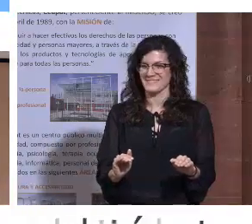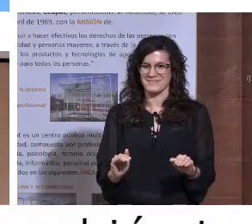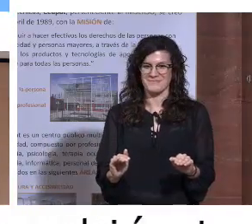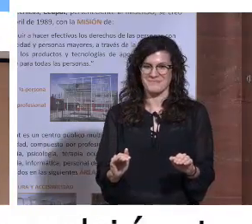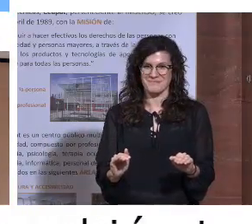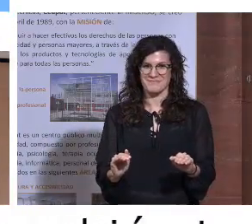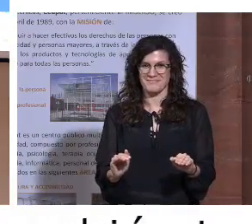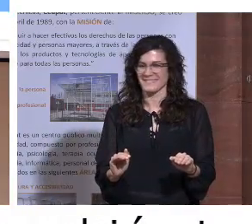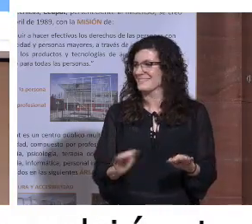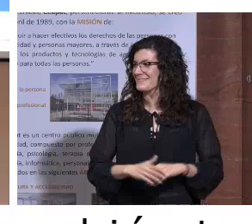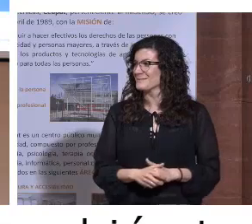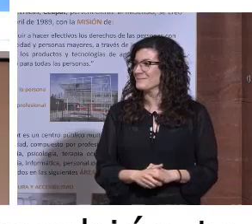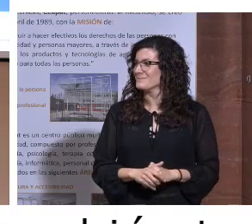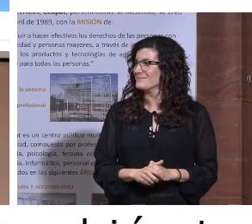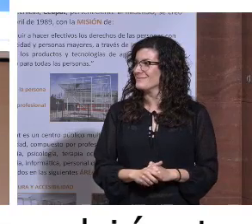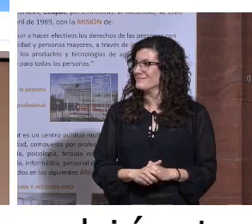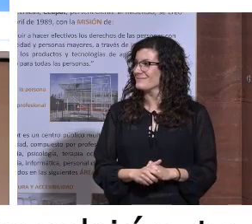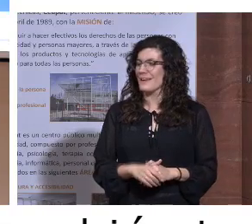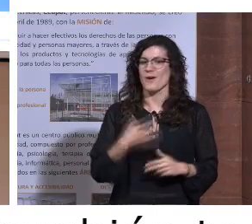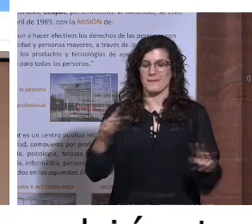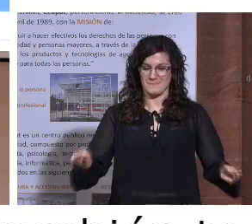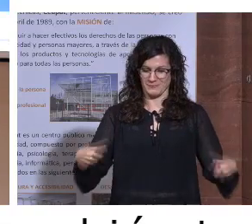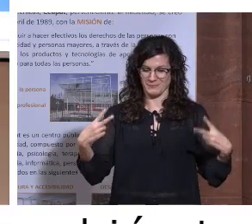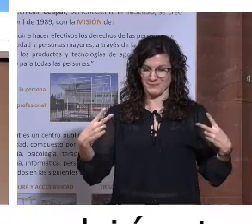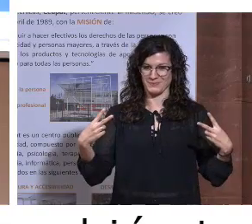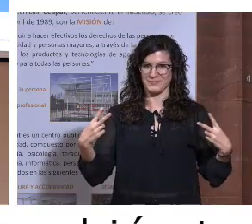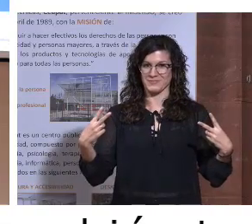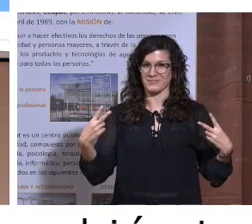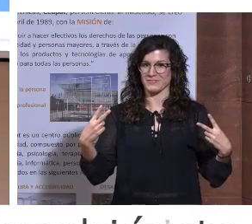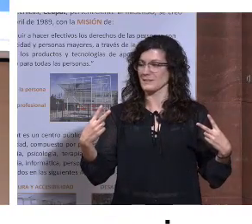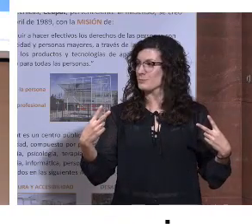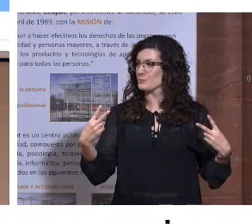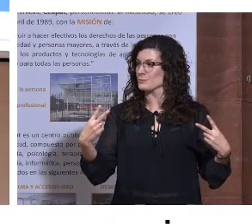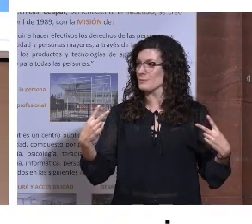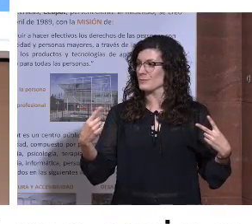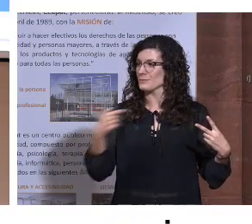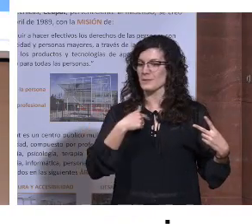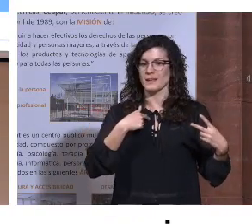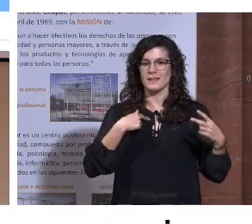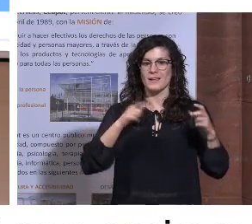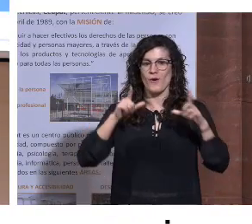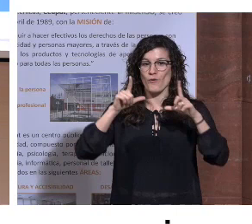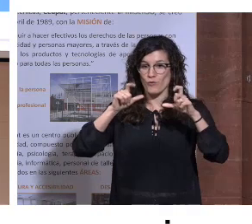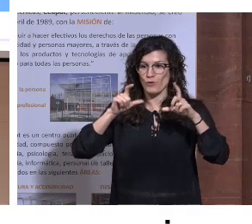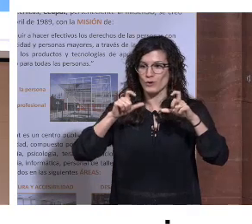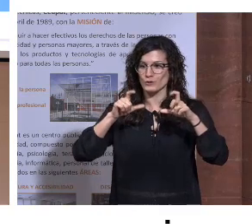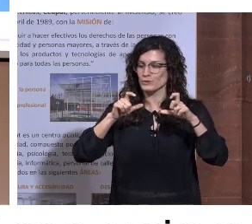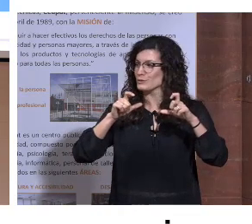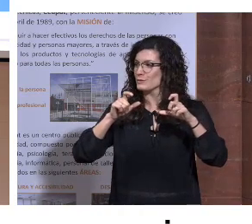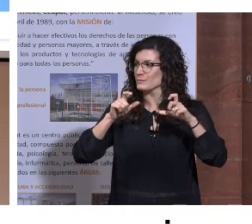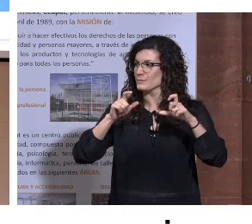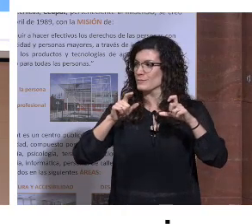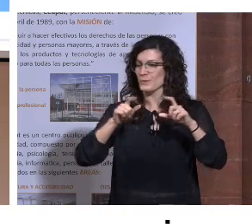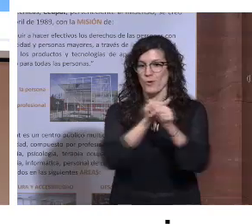Ahí, perfecto. Y me vais a mirar a mí. Y la foto, mira la cámara. Ahí. ¿En selfie la